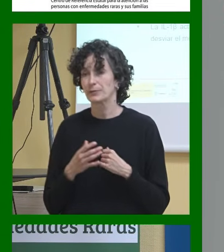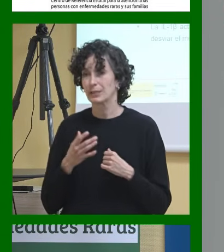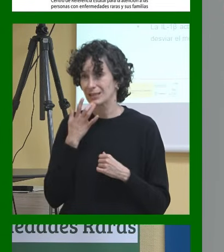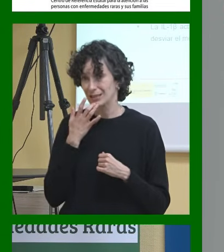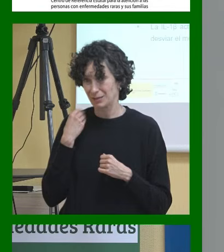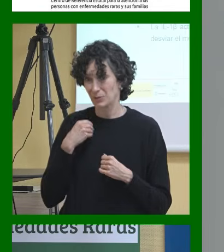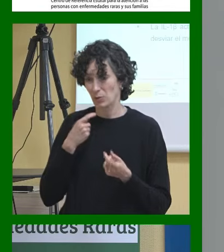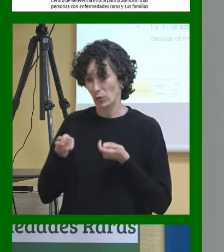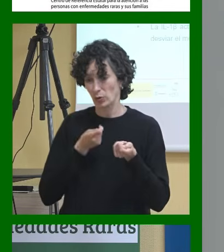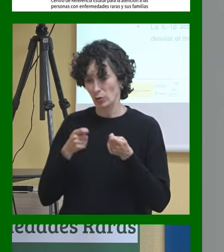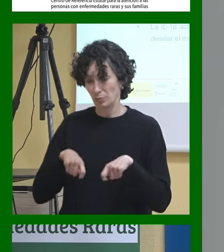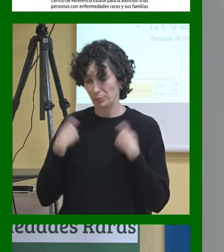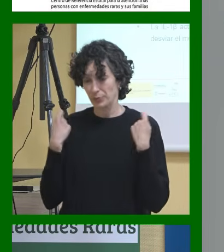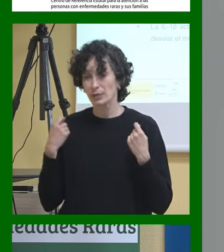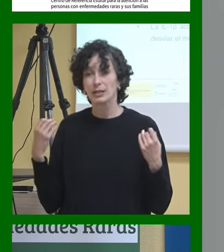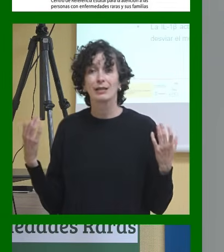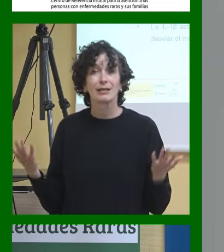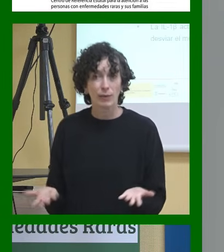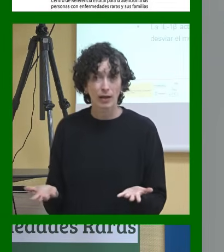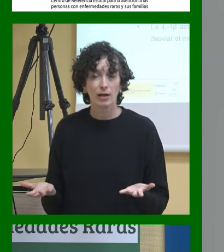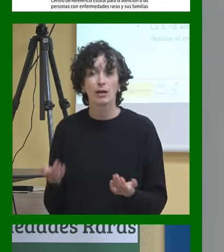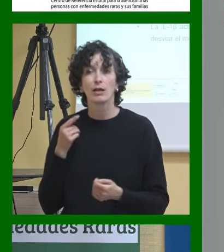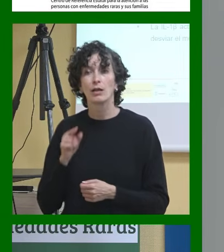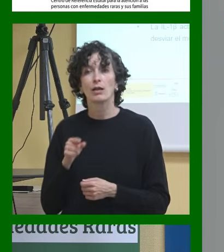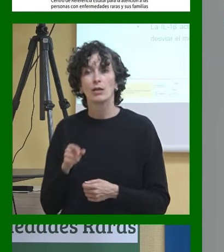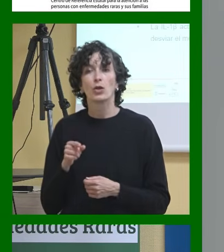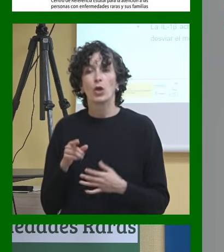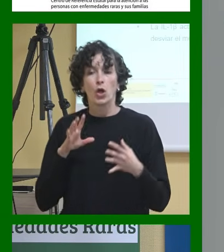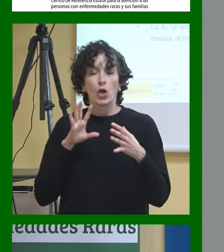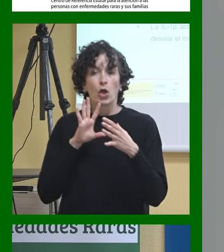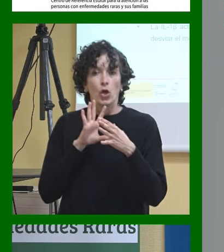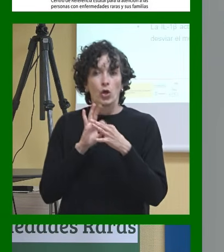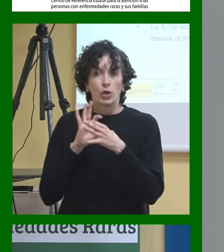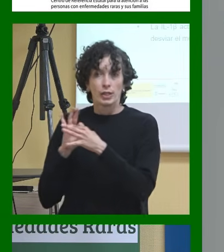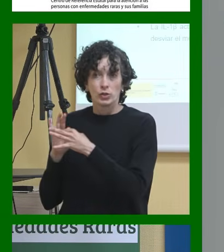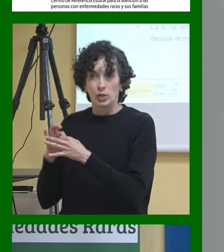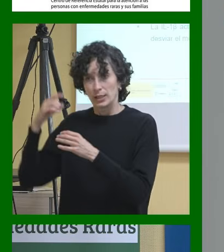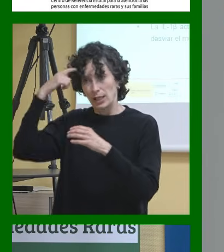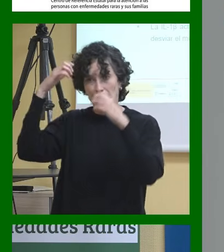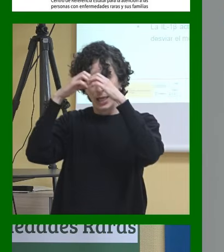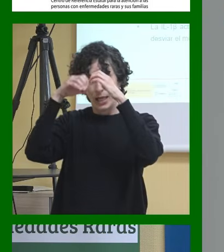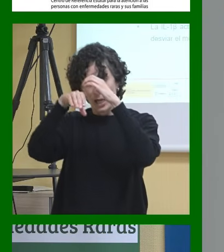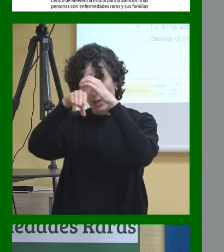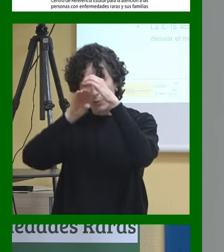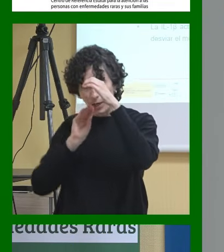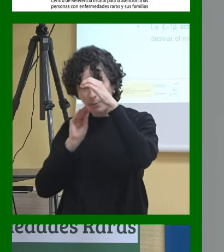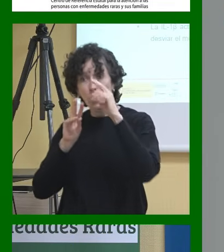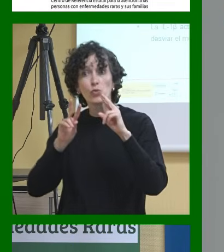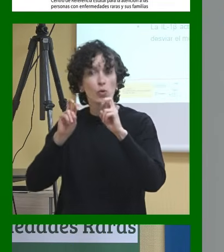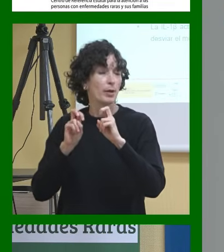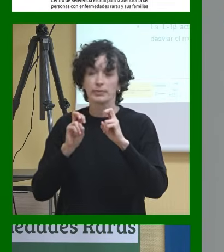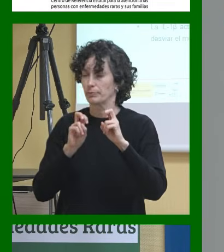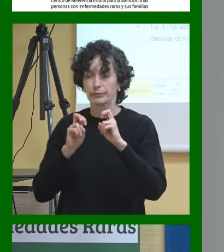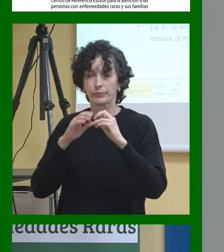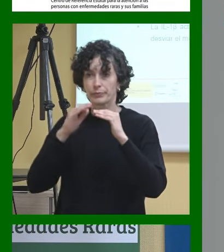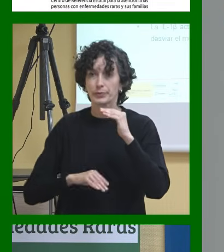esta desregulación? Que se reducen la formación de nuevas conexiones en el hipocampo y que además aumenta la